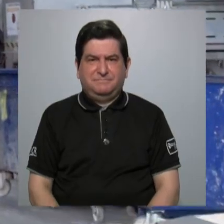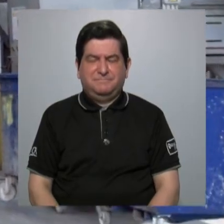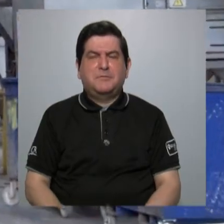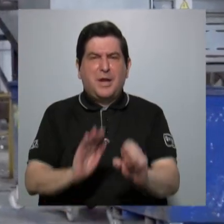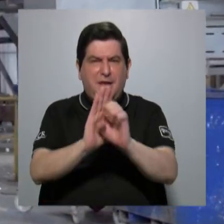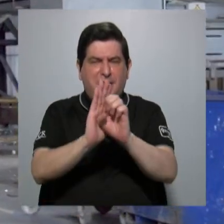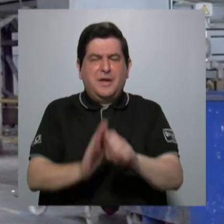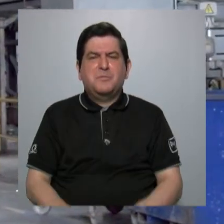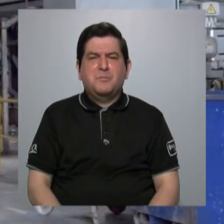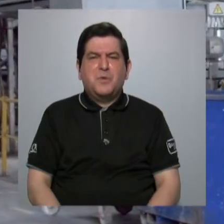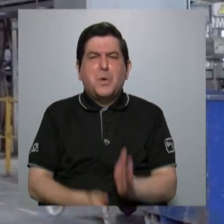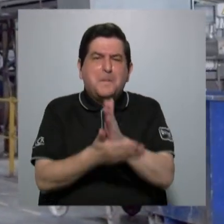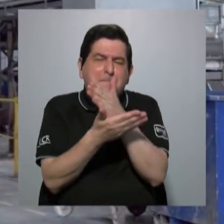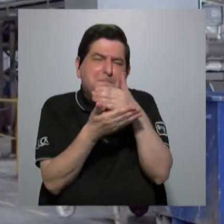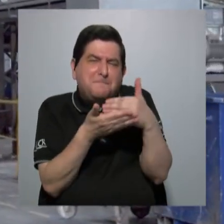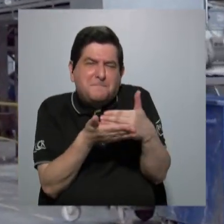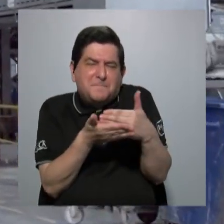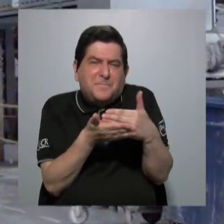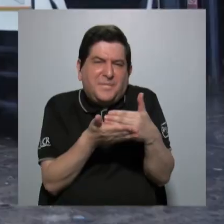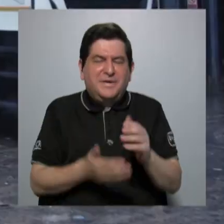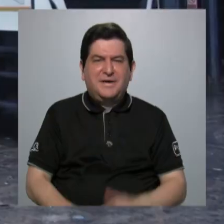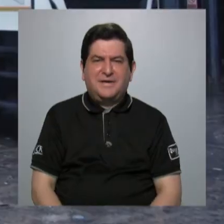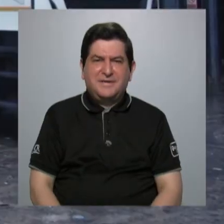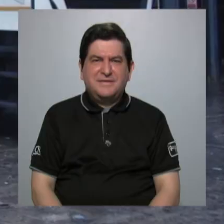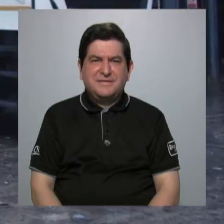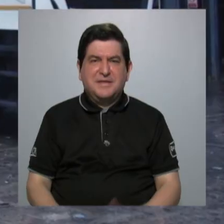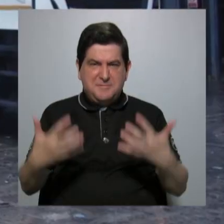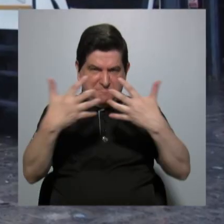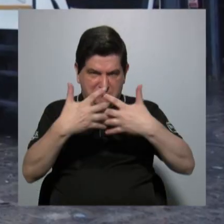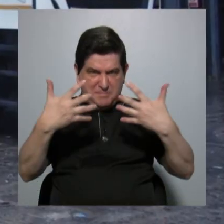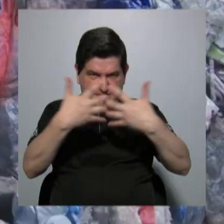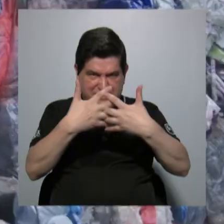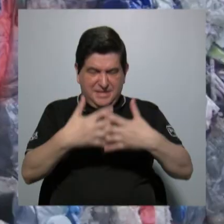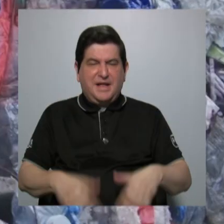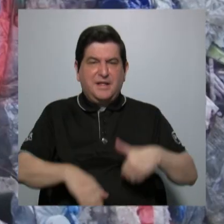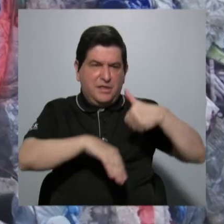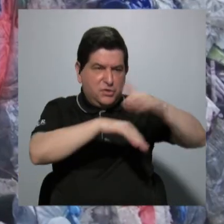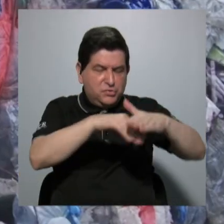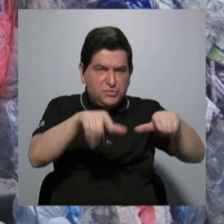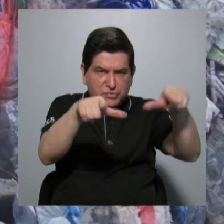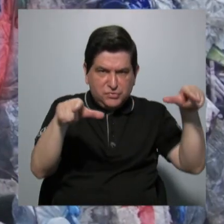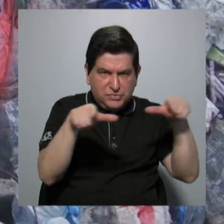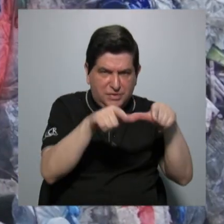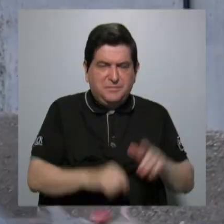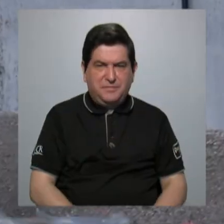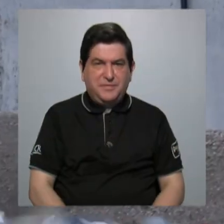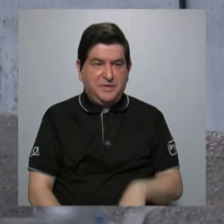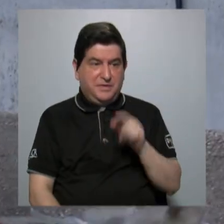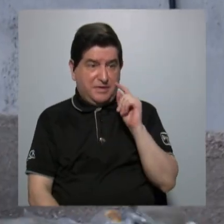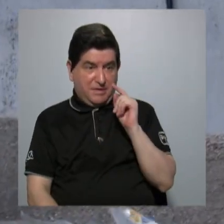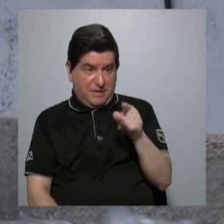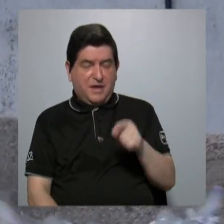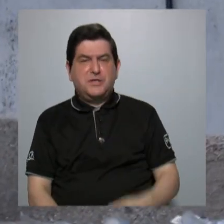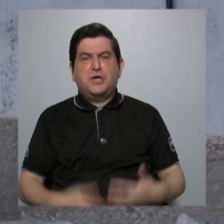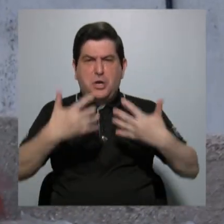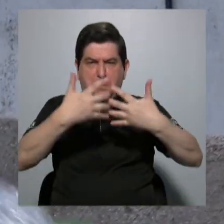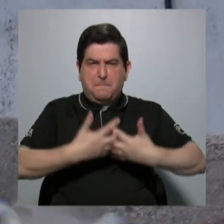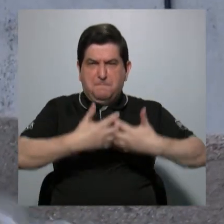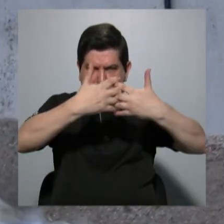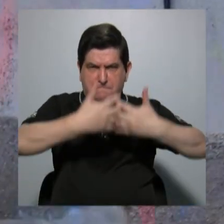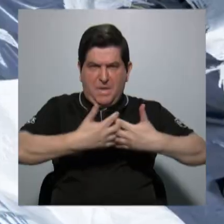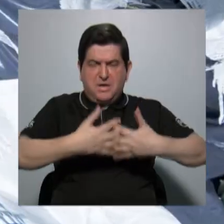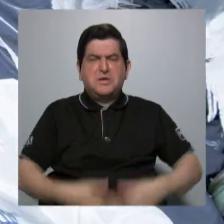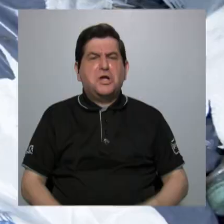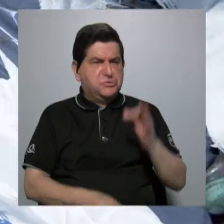la fracción, lo que nosotros hacemos mixto, va a unas plantas en las cuales hay unas